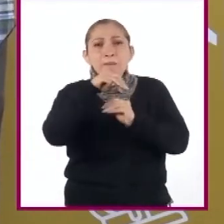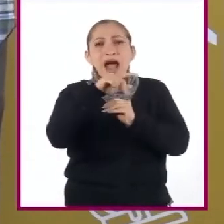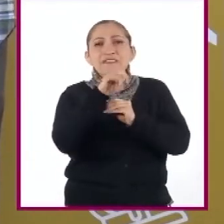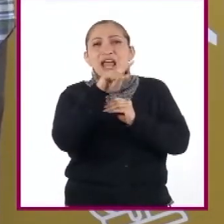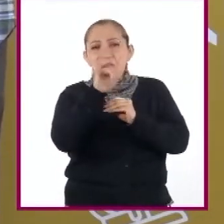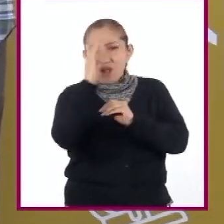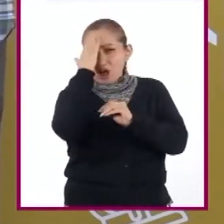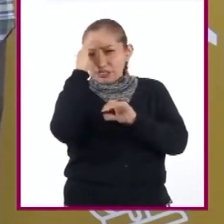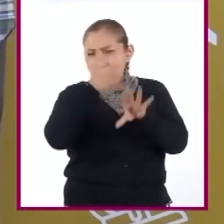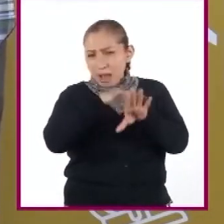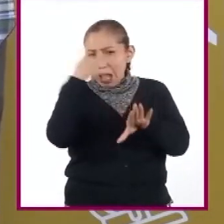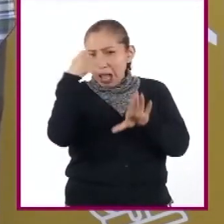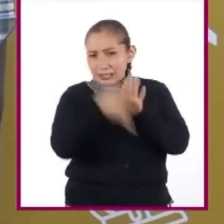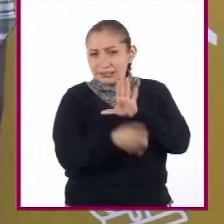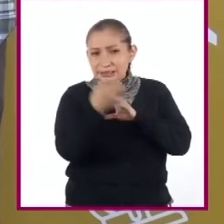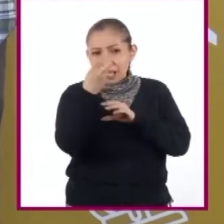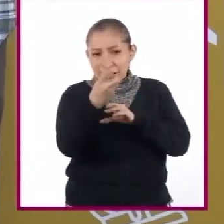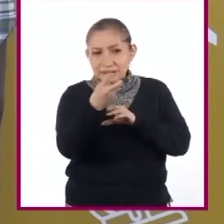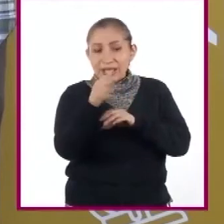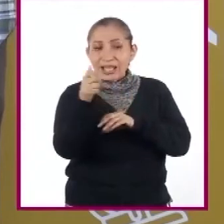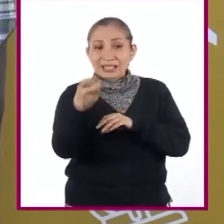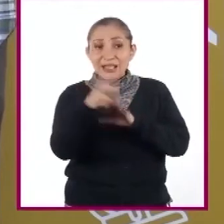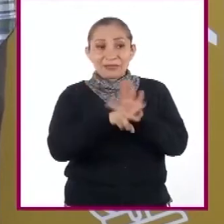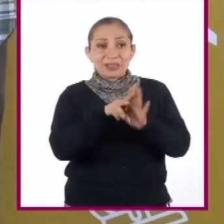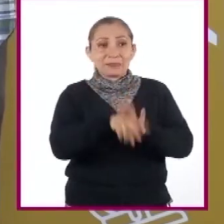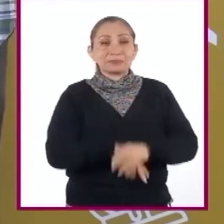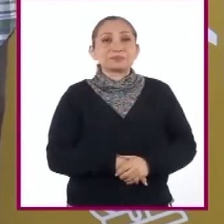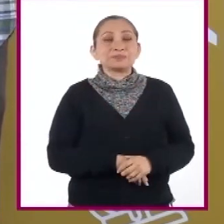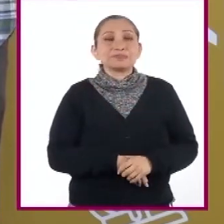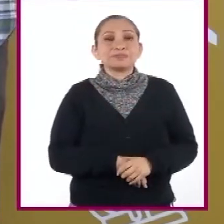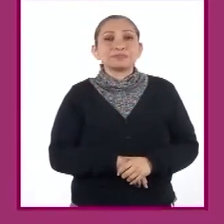invitamos a conocer un poco más al respecto en la siguiente cápsula.